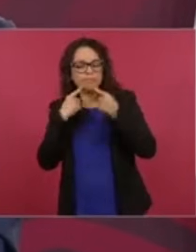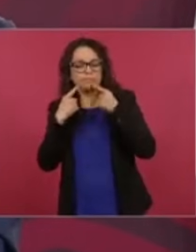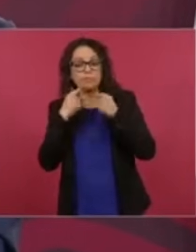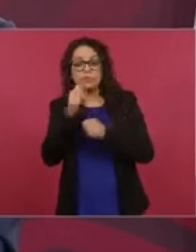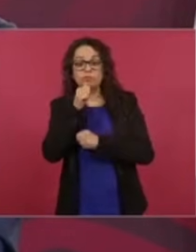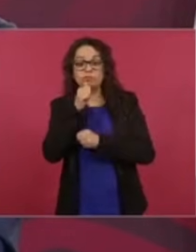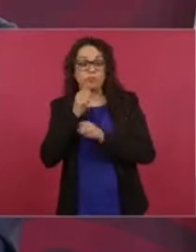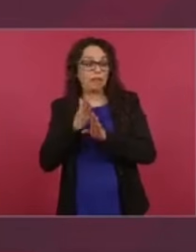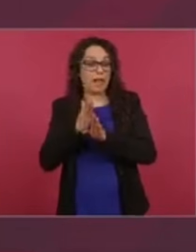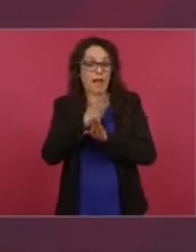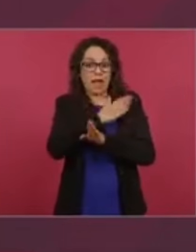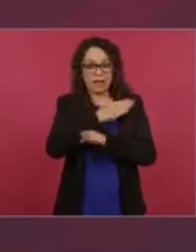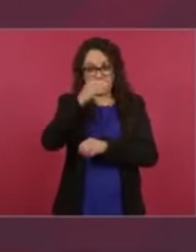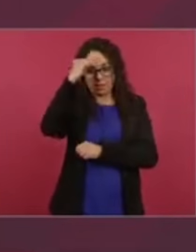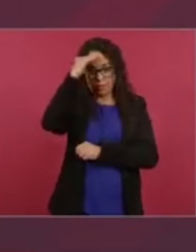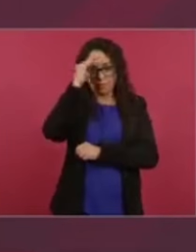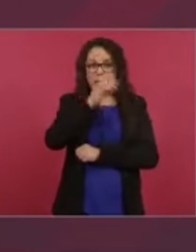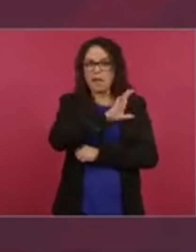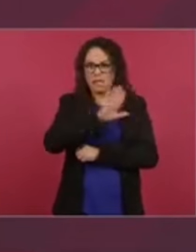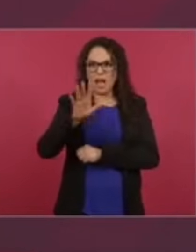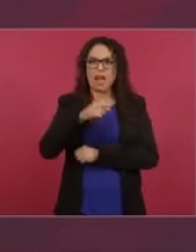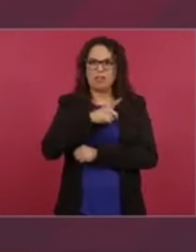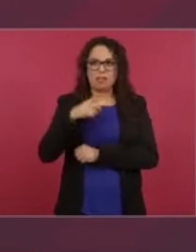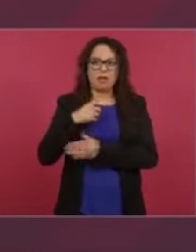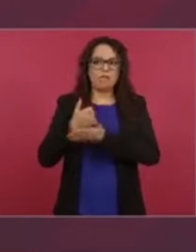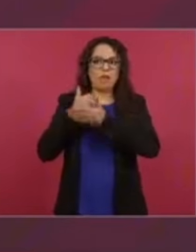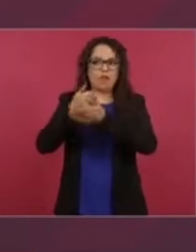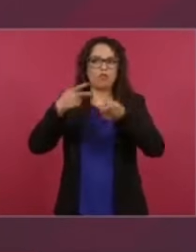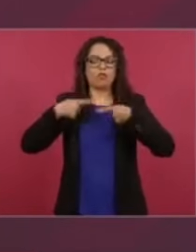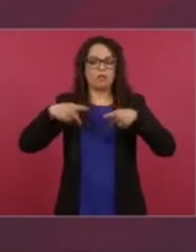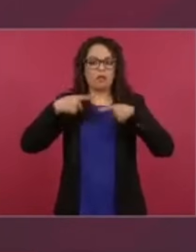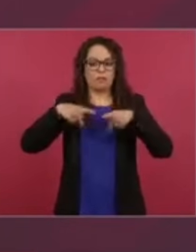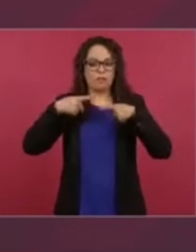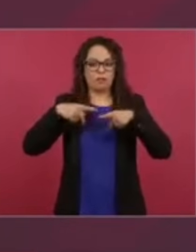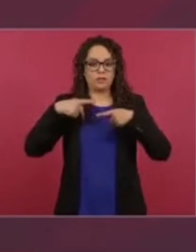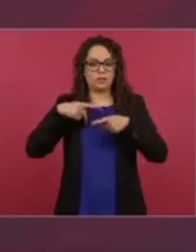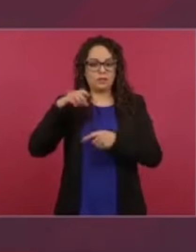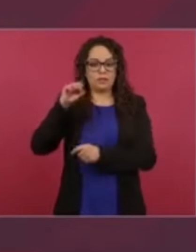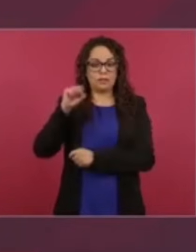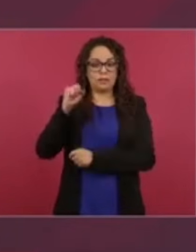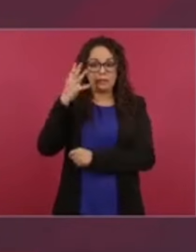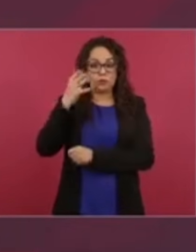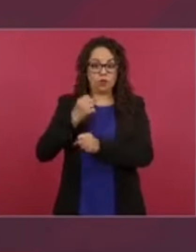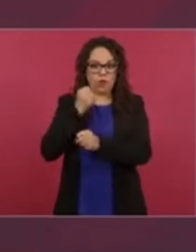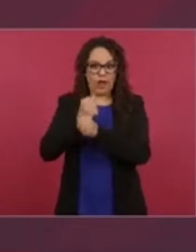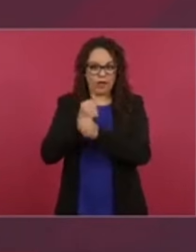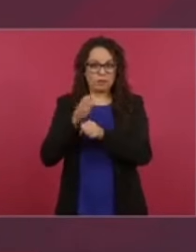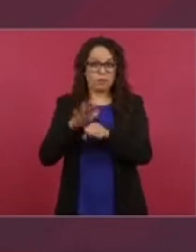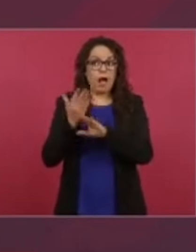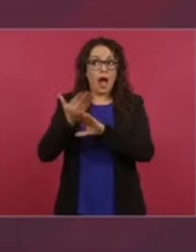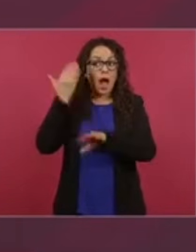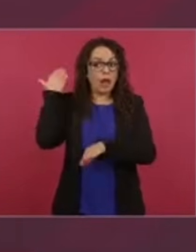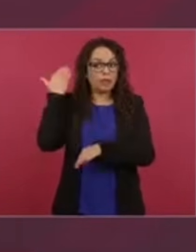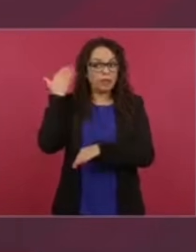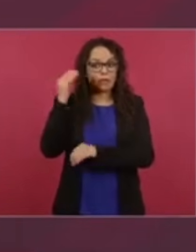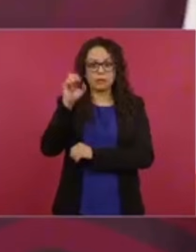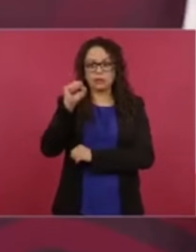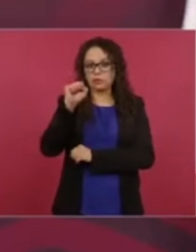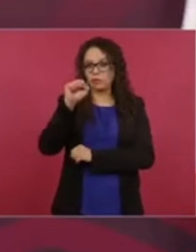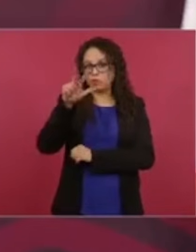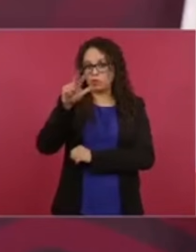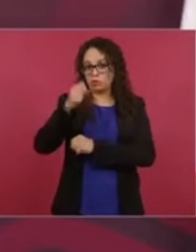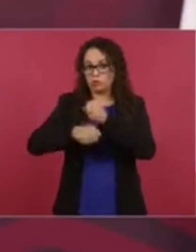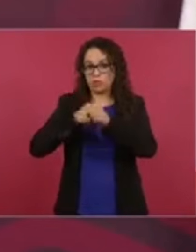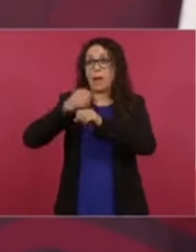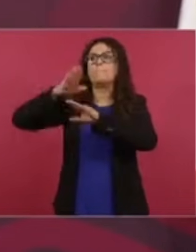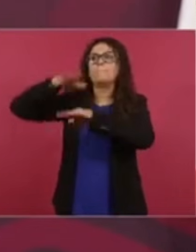a partir de los 65 años porque el apoyo era a partir de los 68 ya las comunidades indígenas